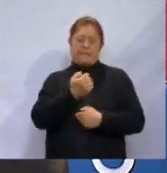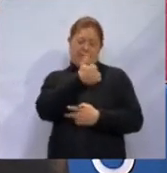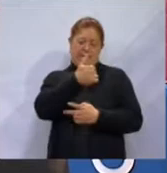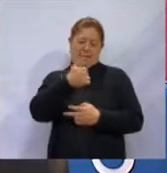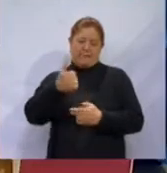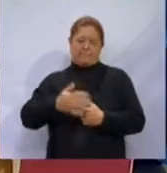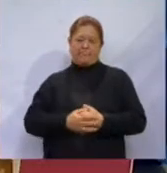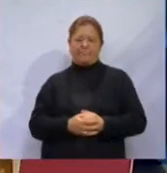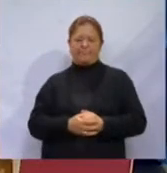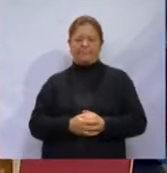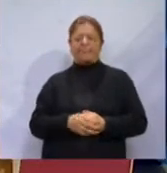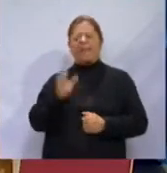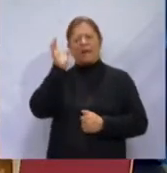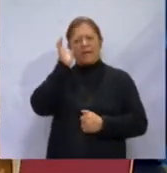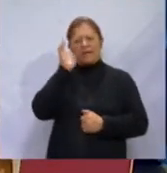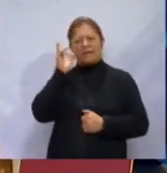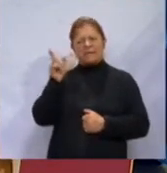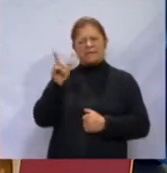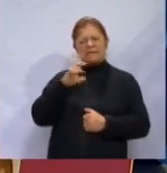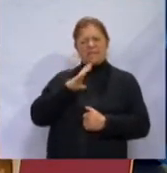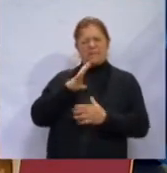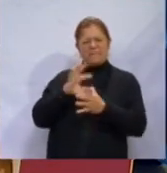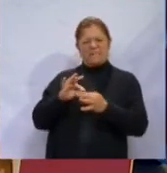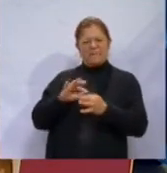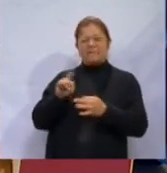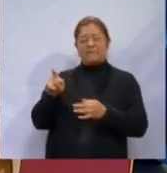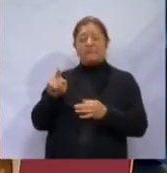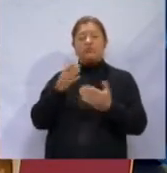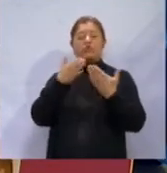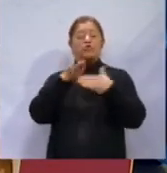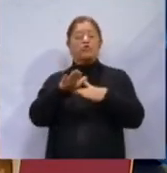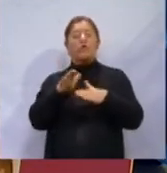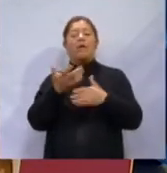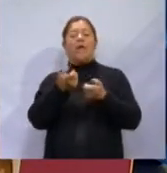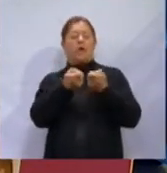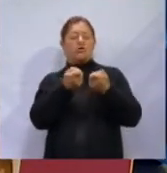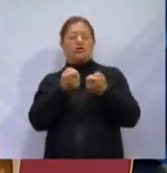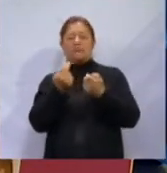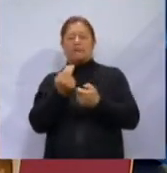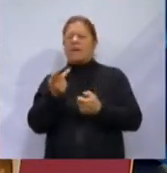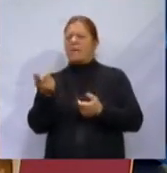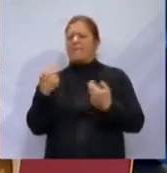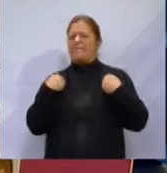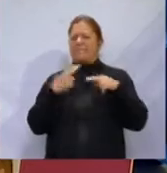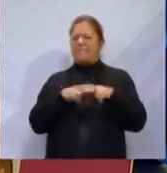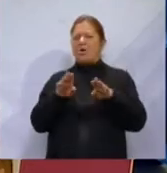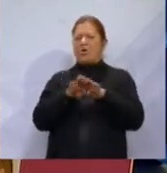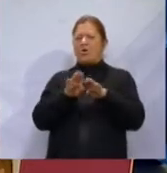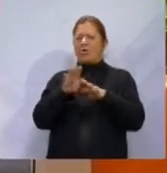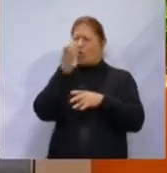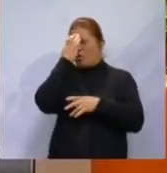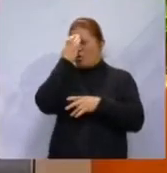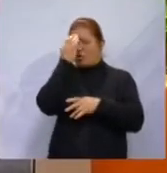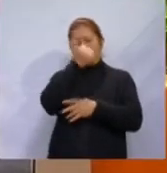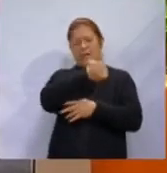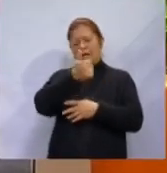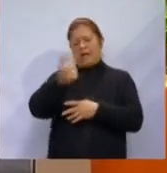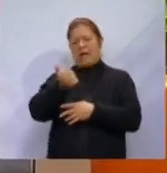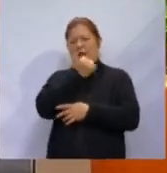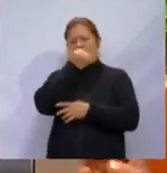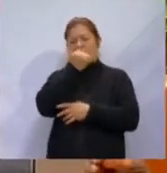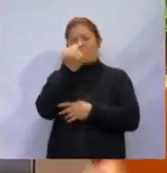necesiten. Katy, hablas sobre los ajustes necesarios, pero los docentes, ¿cómo pueden saber qué es lo que cada alumno